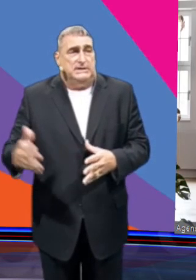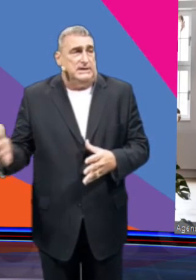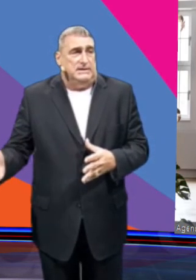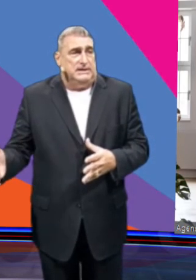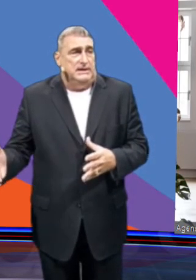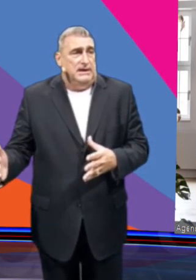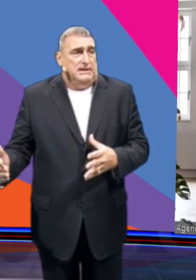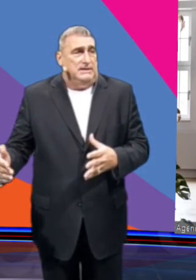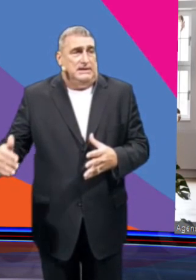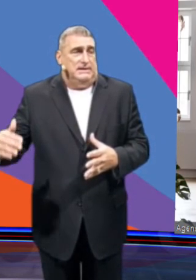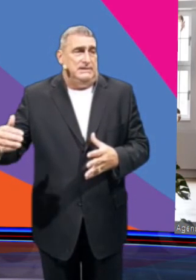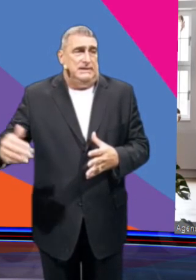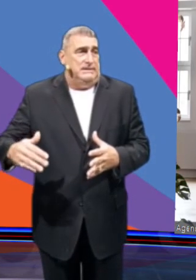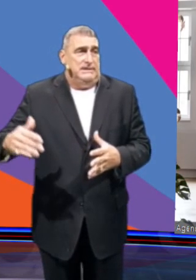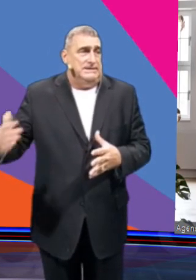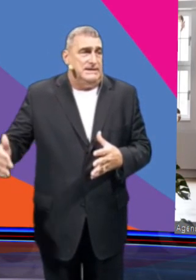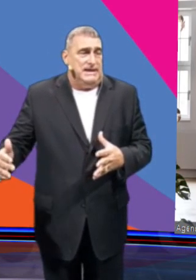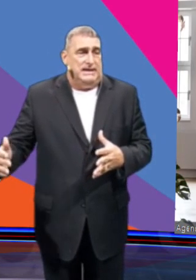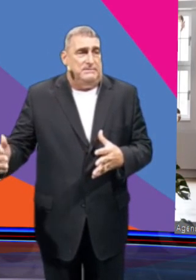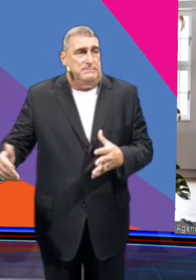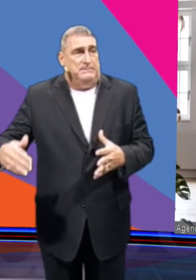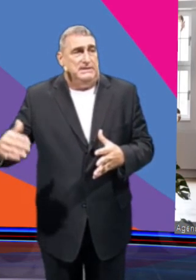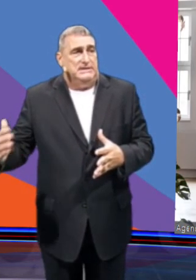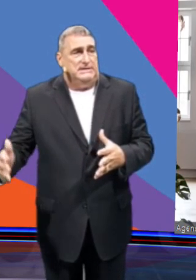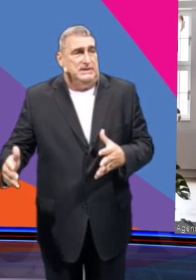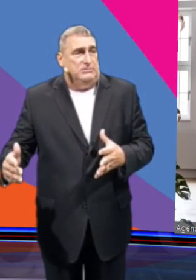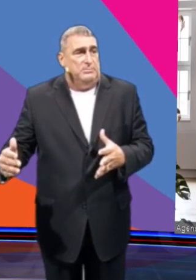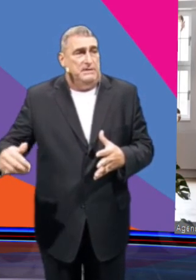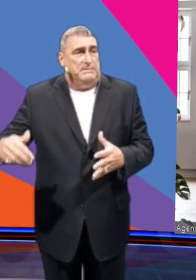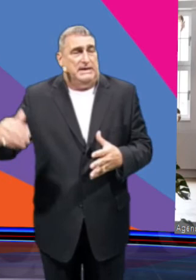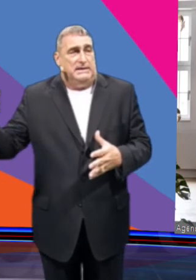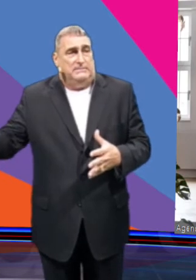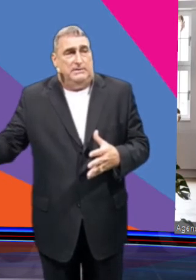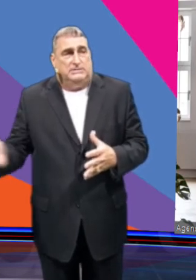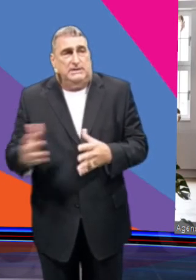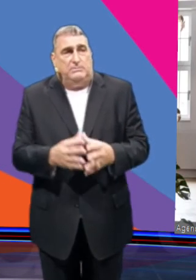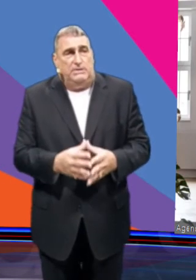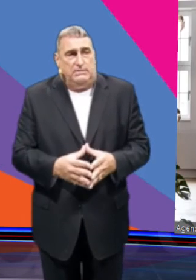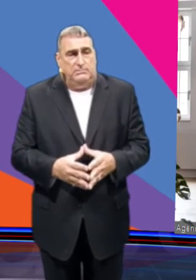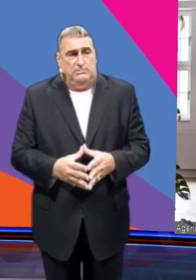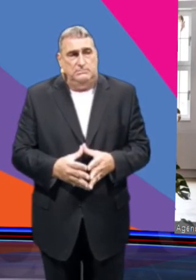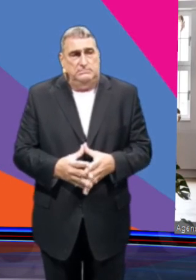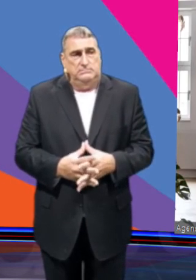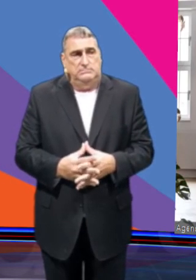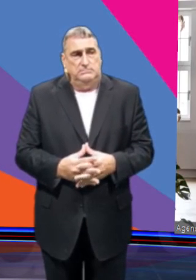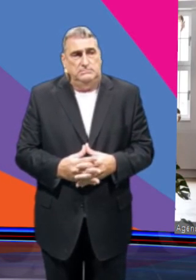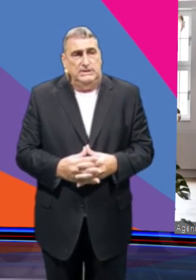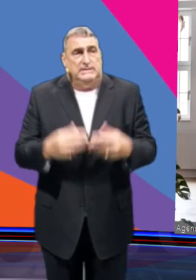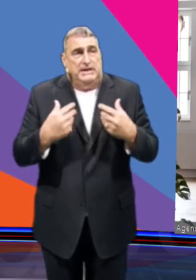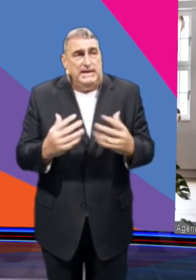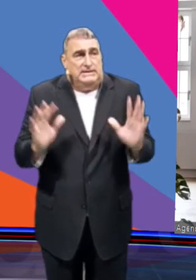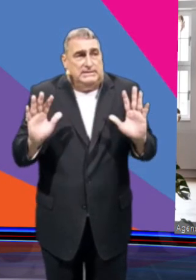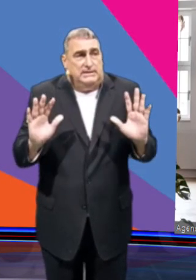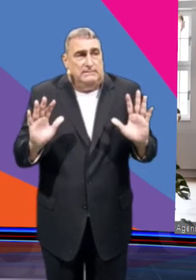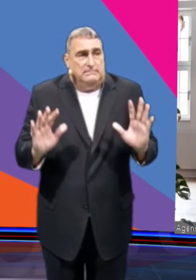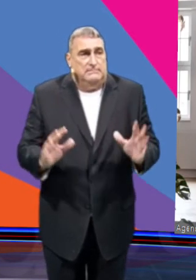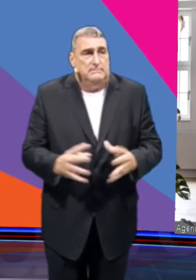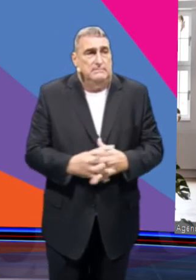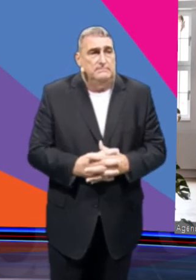mucha gente de esa edad de 25, póngale para arriba, no se ha vacunado. Ese es mi análisis,